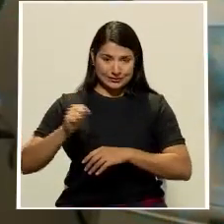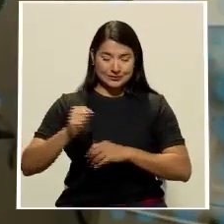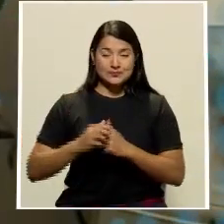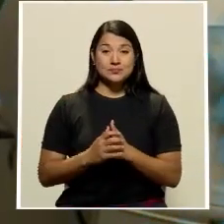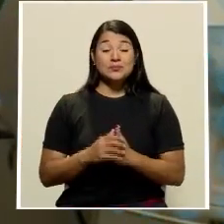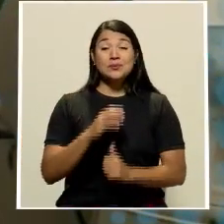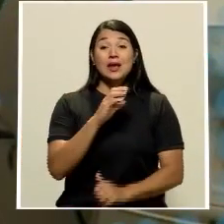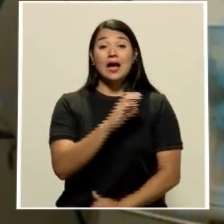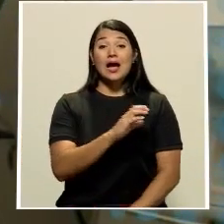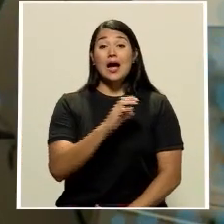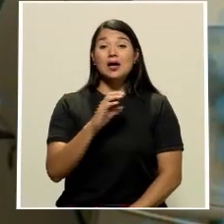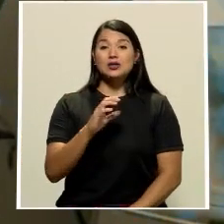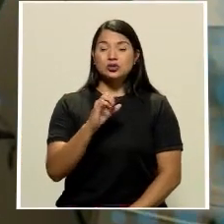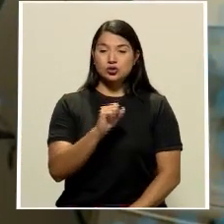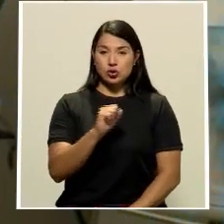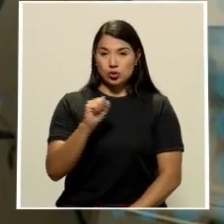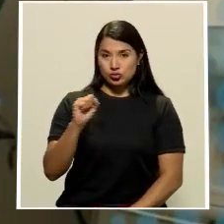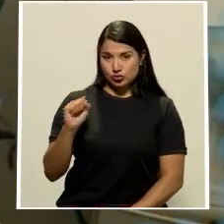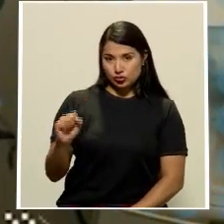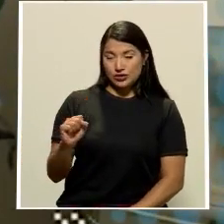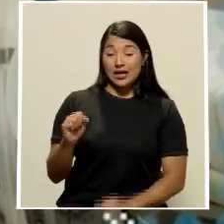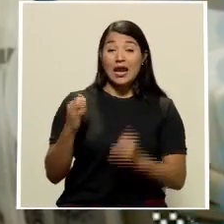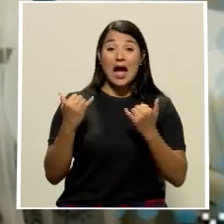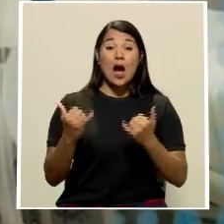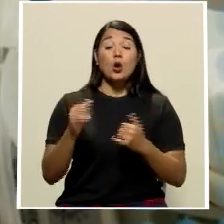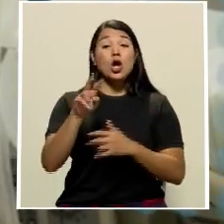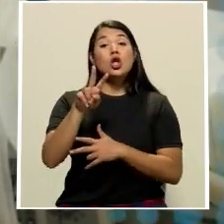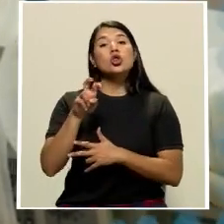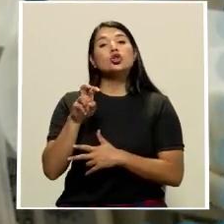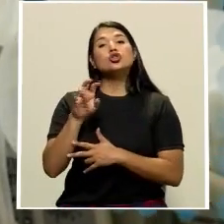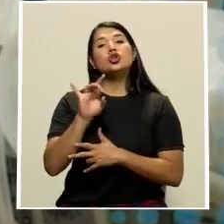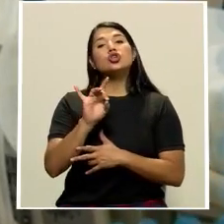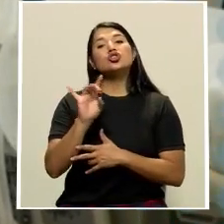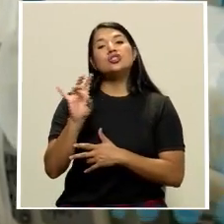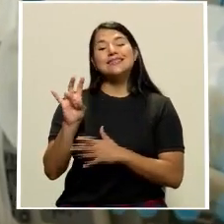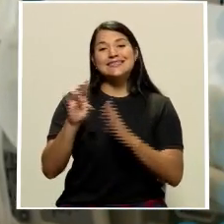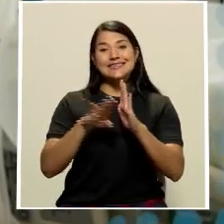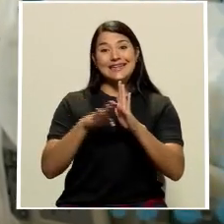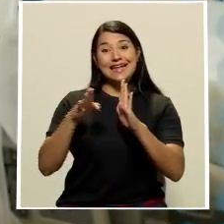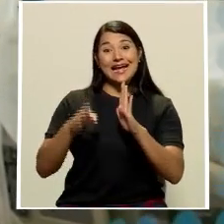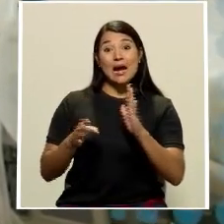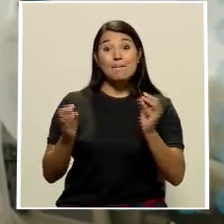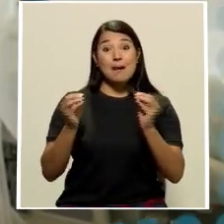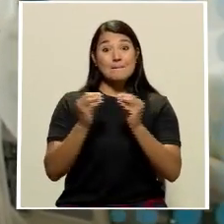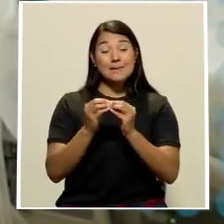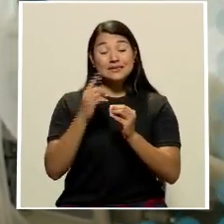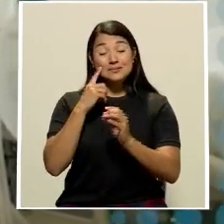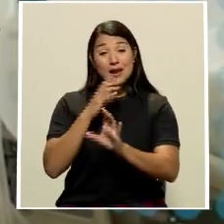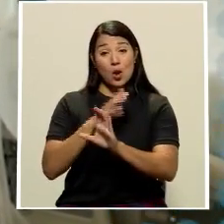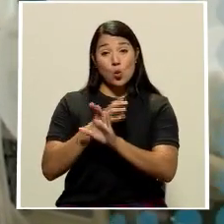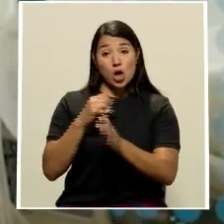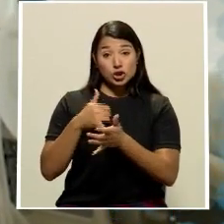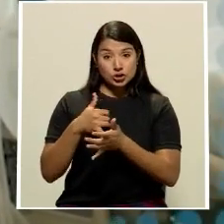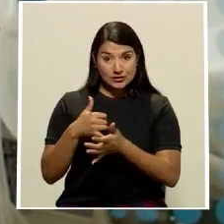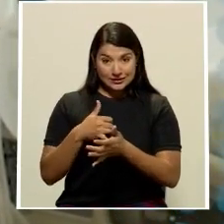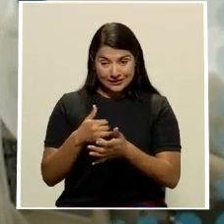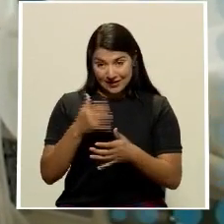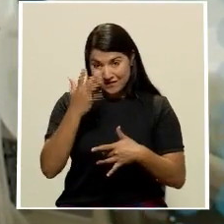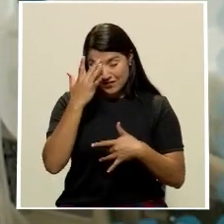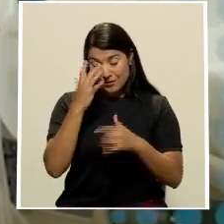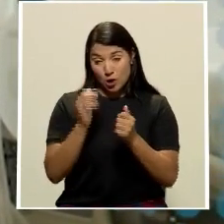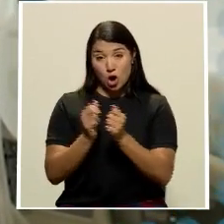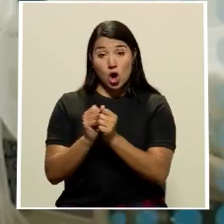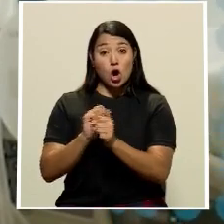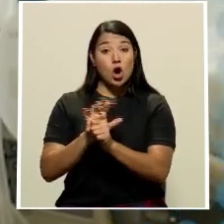La Caja Costarricense de Seguro Social amplió a 287 las camas en unidades de cuidados intensivos para pacientes con